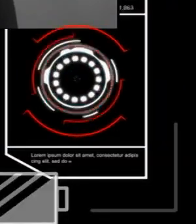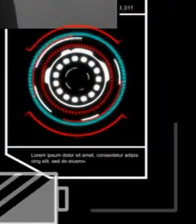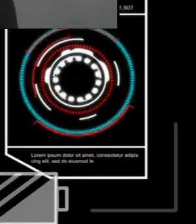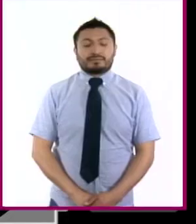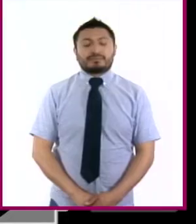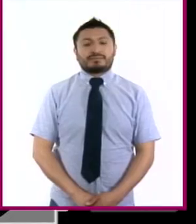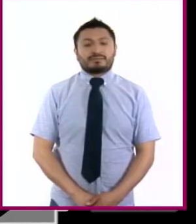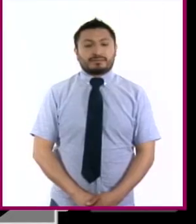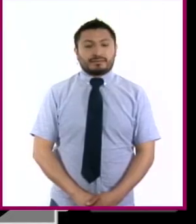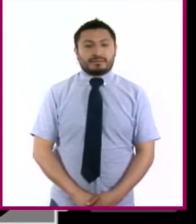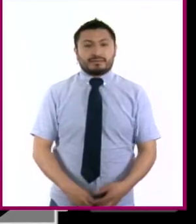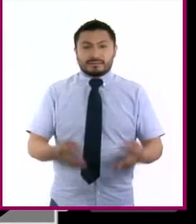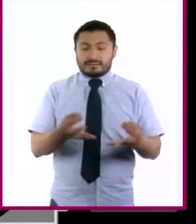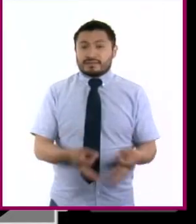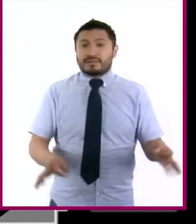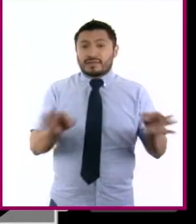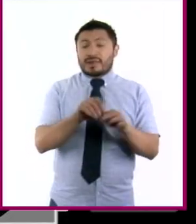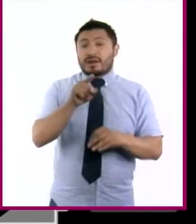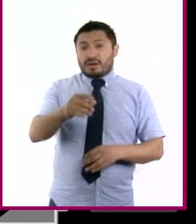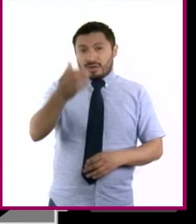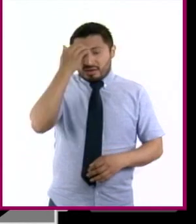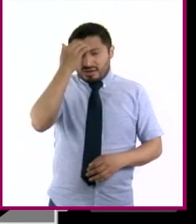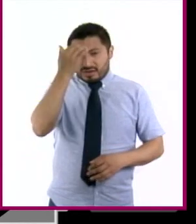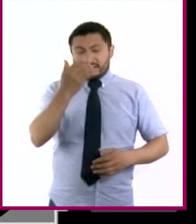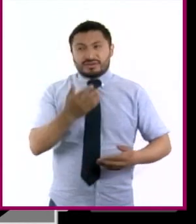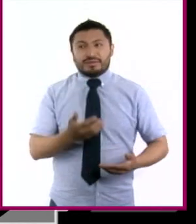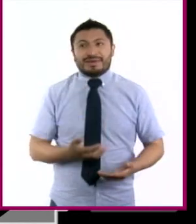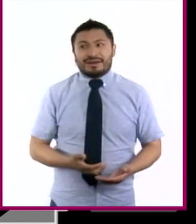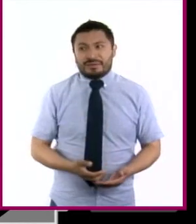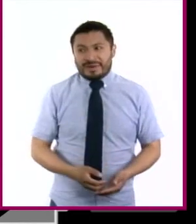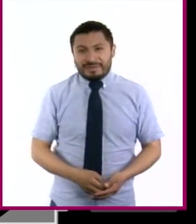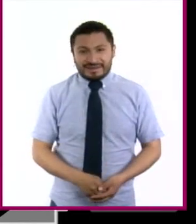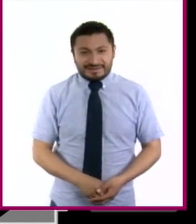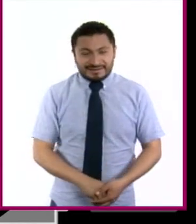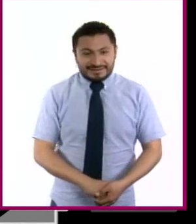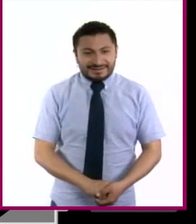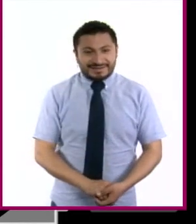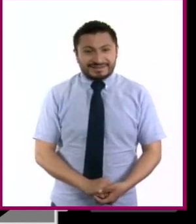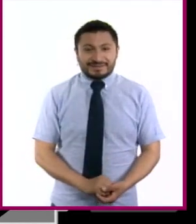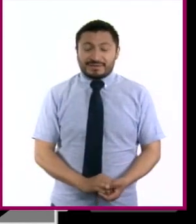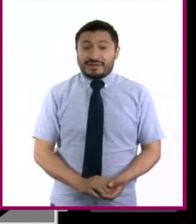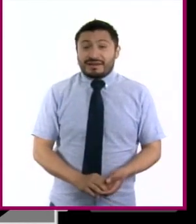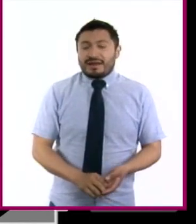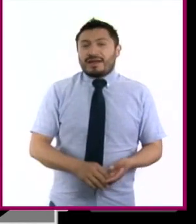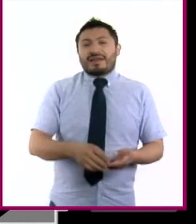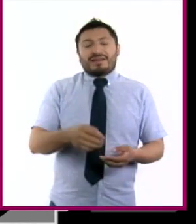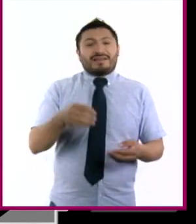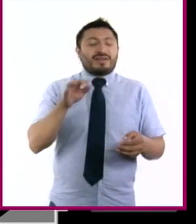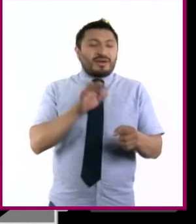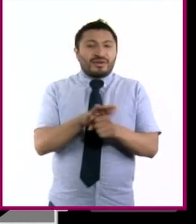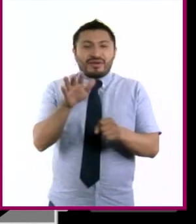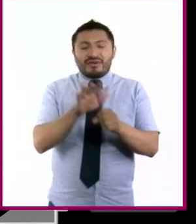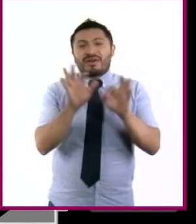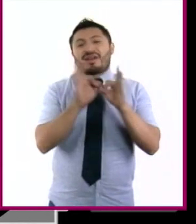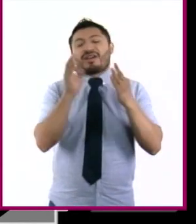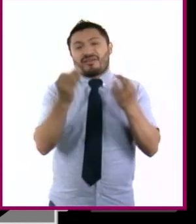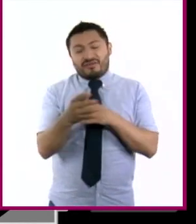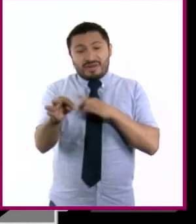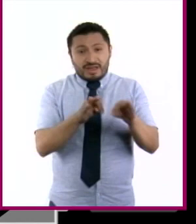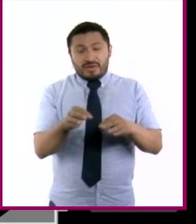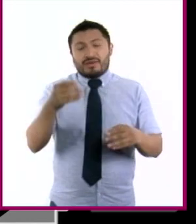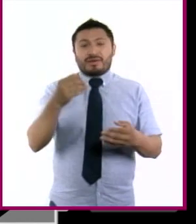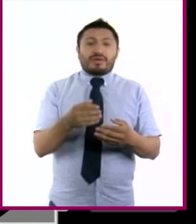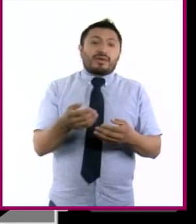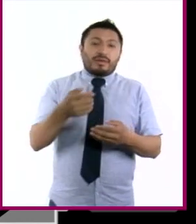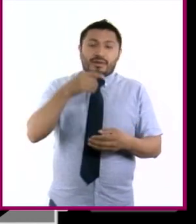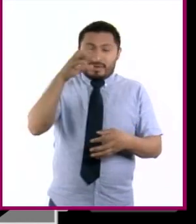Conocer a fondo los criterios utilizados y el proceso de elaboración de un formulario cuando se va a aplicar, porque se ahorra tiempo, se evitan